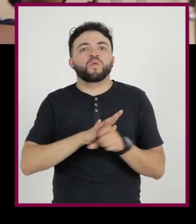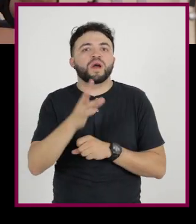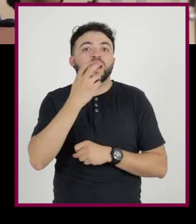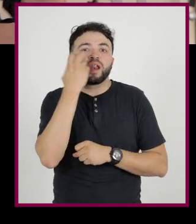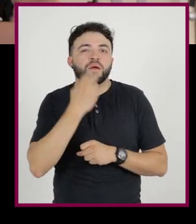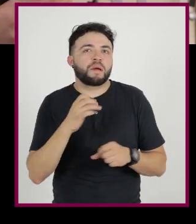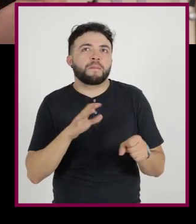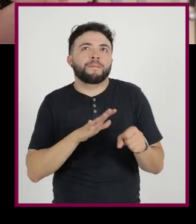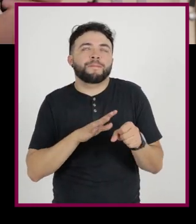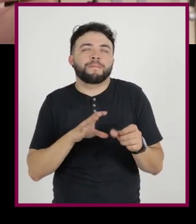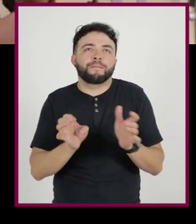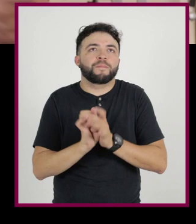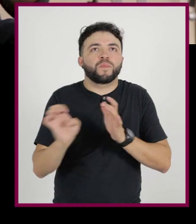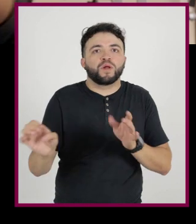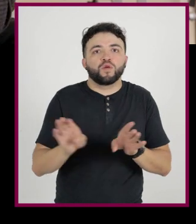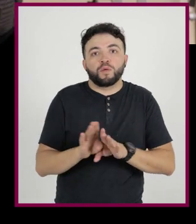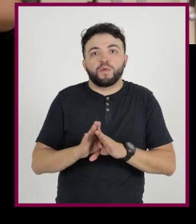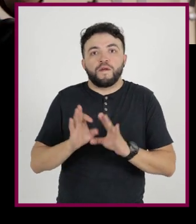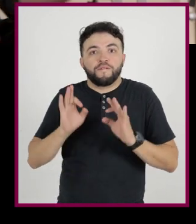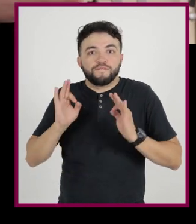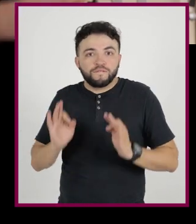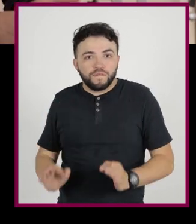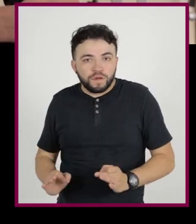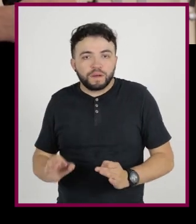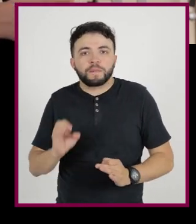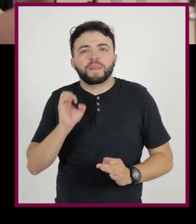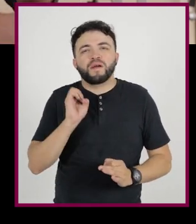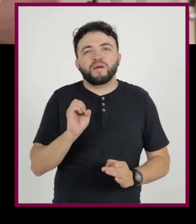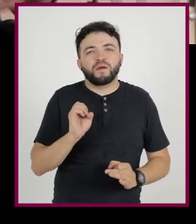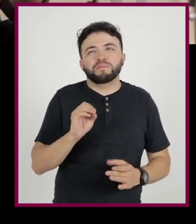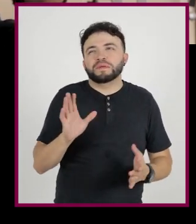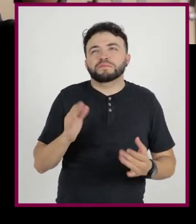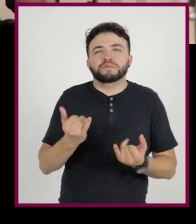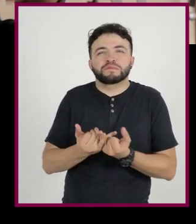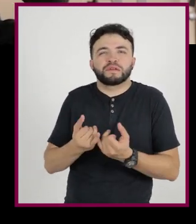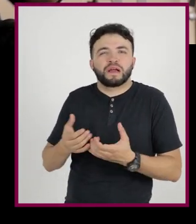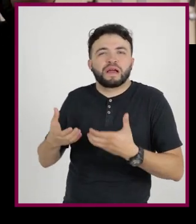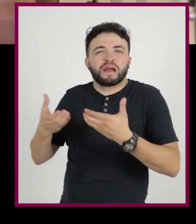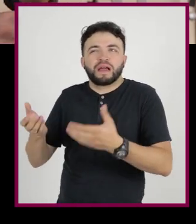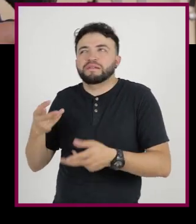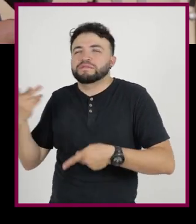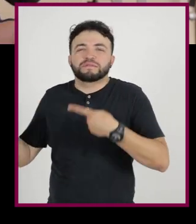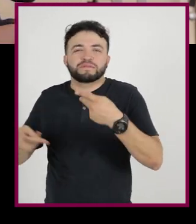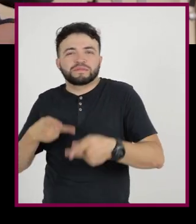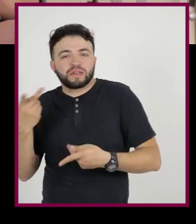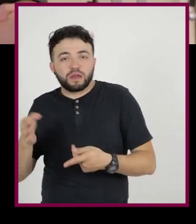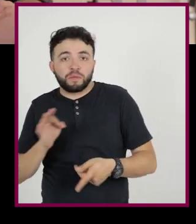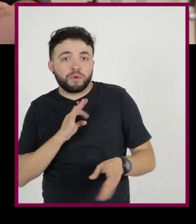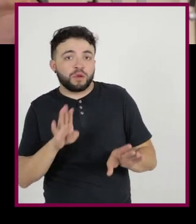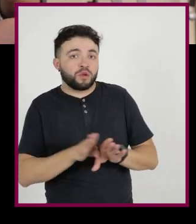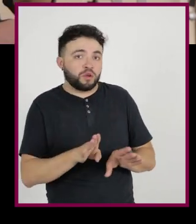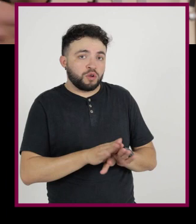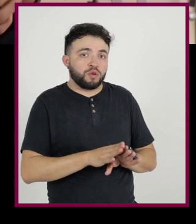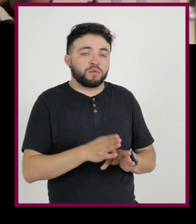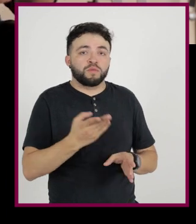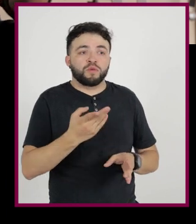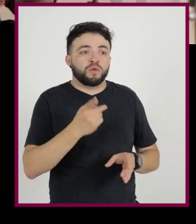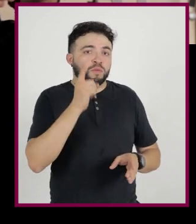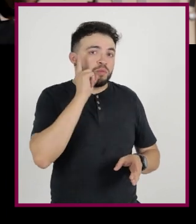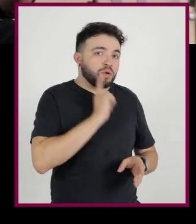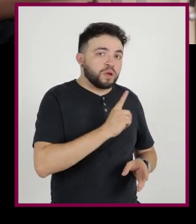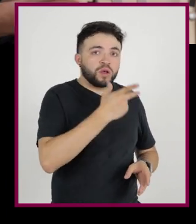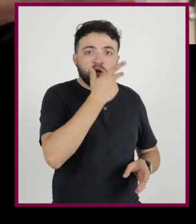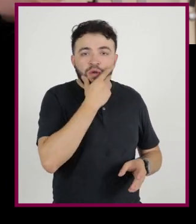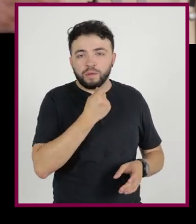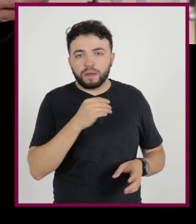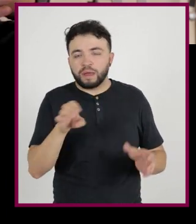lenguaje que se usa, por ejemplo, si es coloquial o es formal. Aquí también se da el tipo de género y subgénero de la obra. Por ejemplo, si es